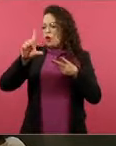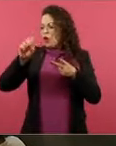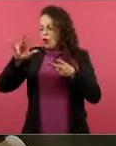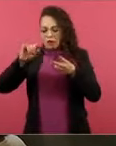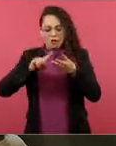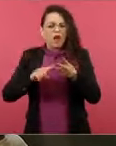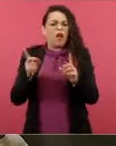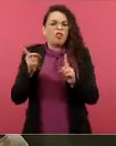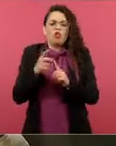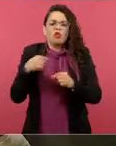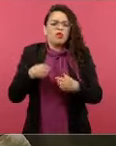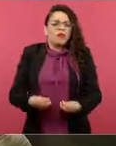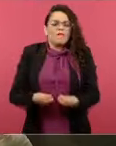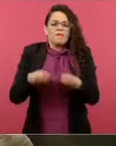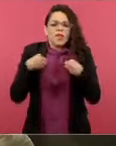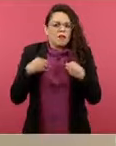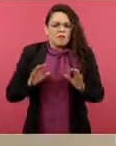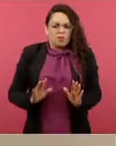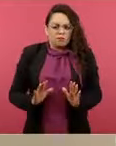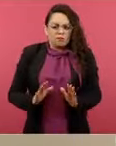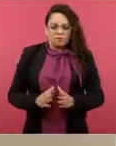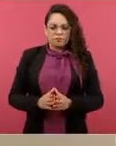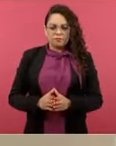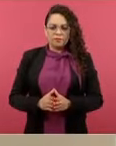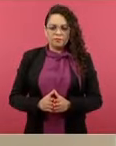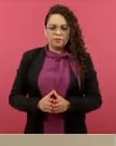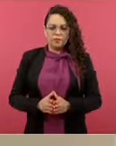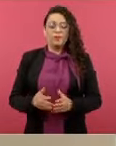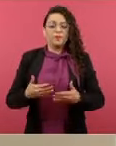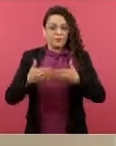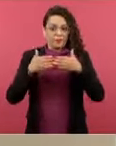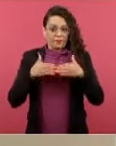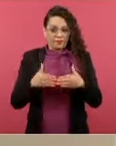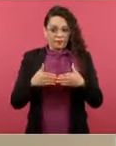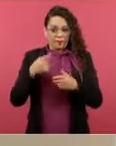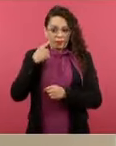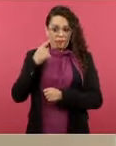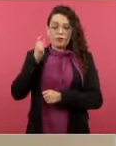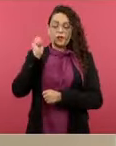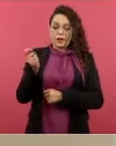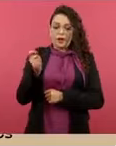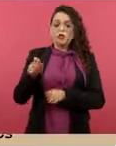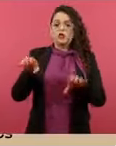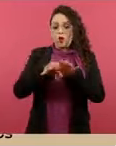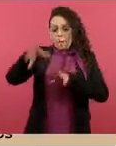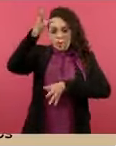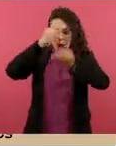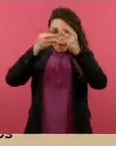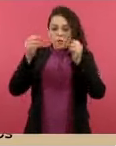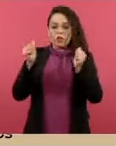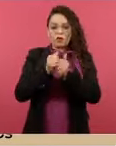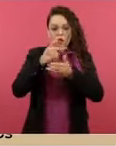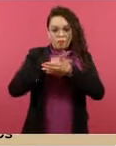La metodología, bueno, ahí estaba también el aprendizaje a base de proyectos, el ABP.